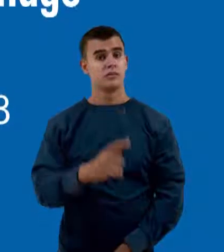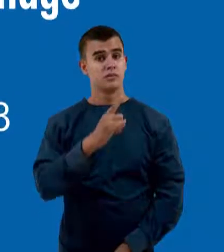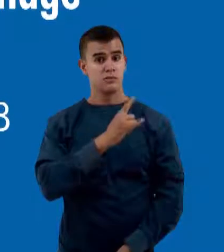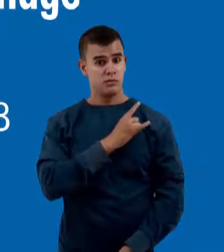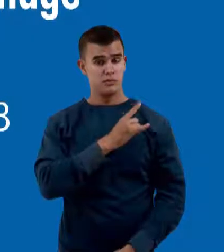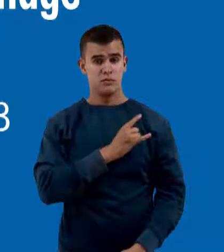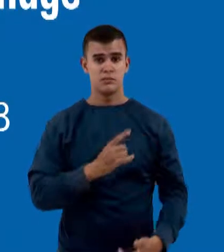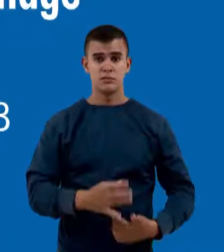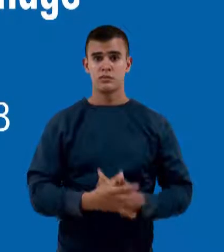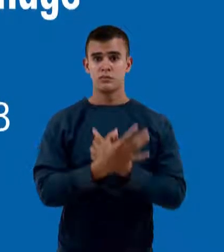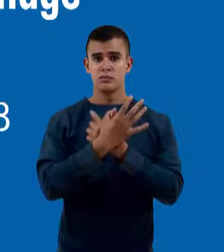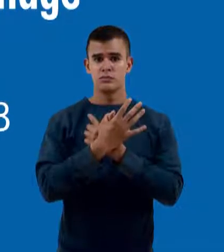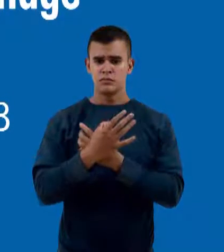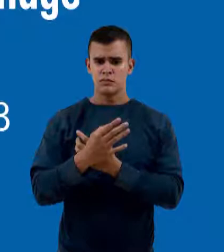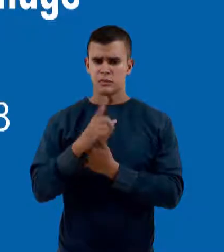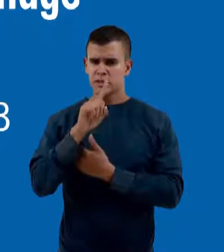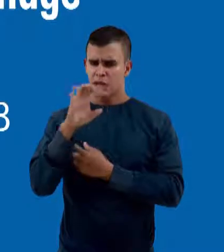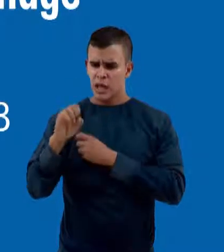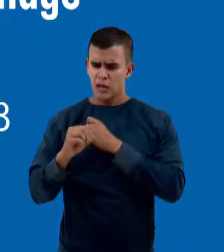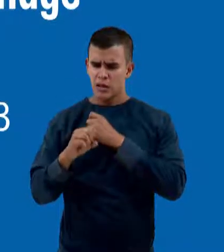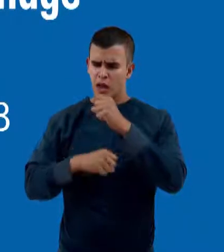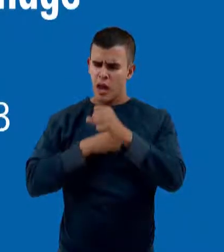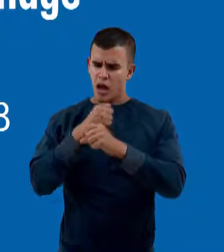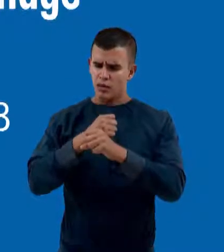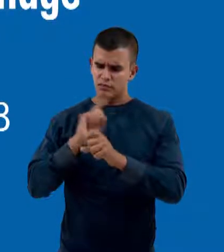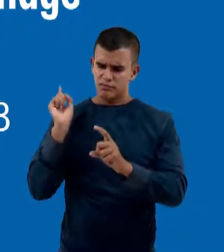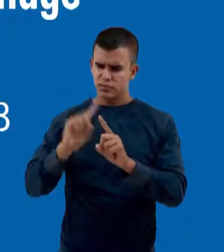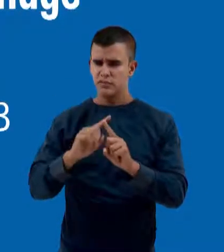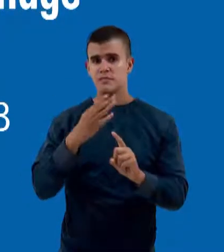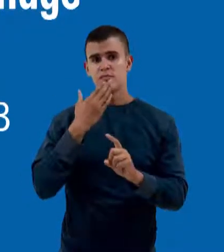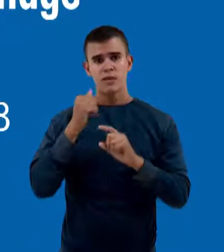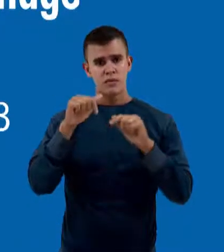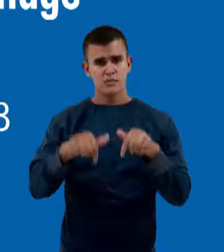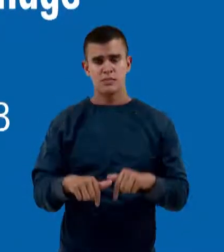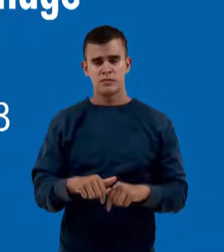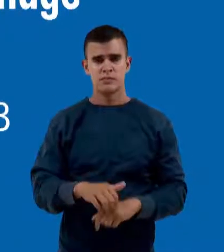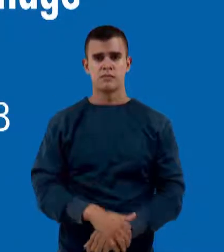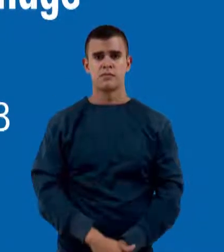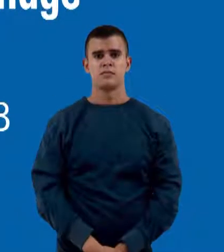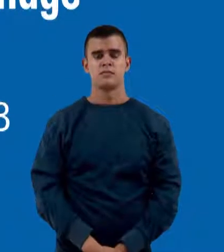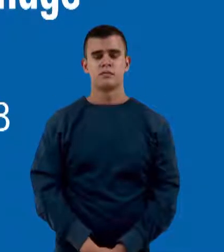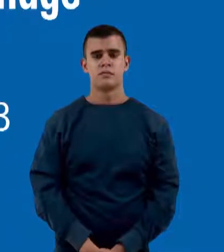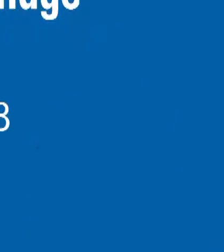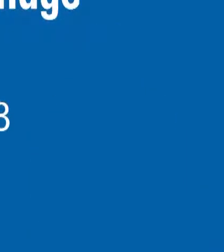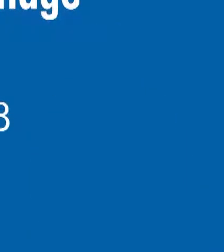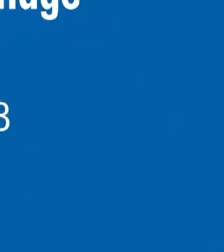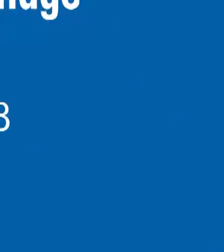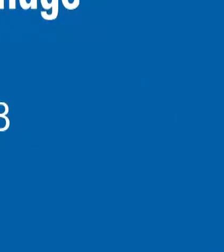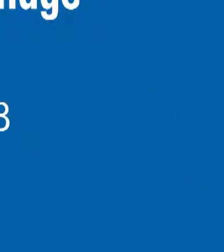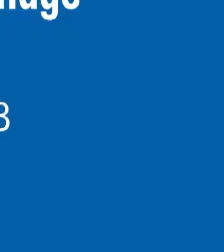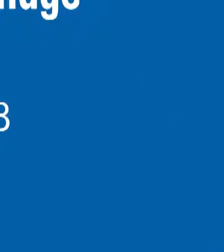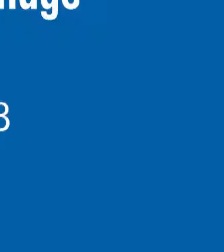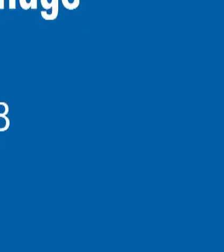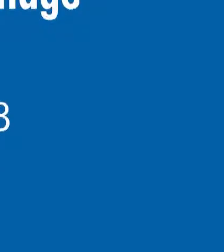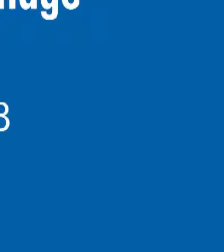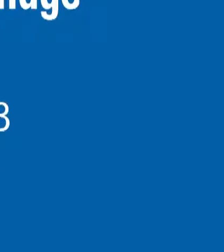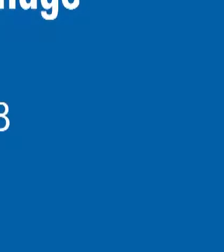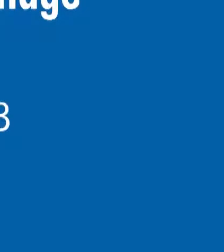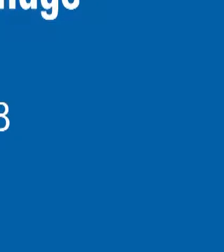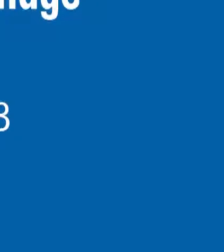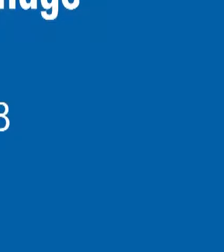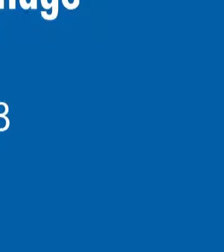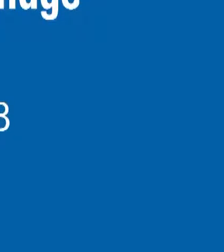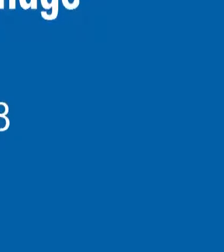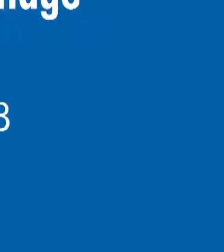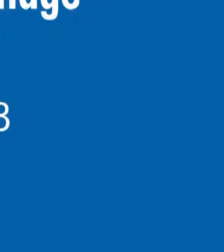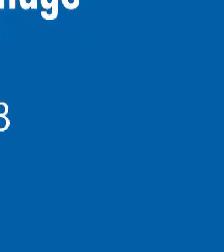posgrados.usc.edu.co. Universidad Santiago de Cali, 60 años, siendo los mejores. Institución sujeta a inspección y vigilancia por el Ministerio